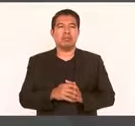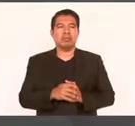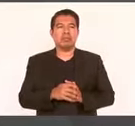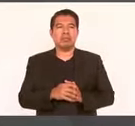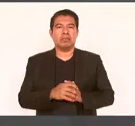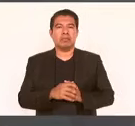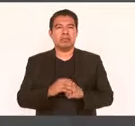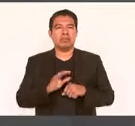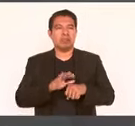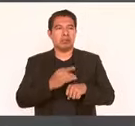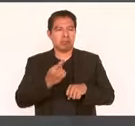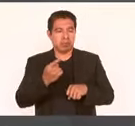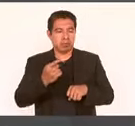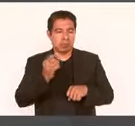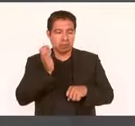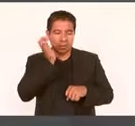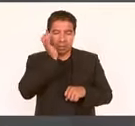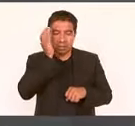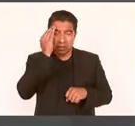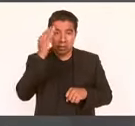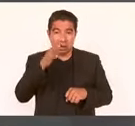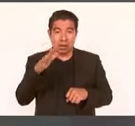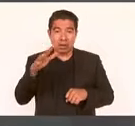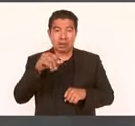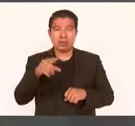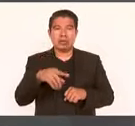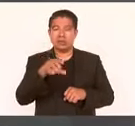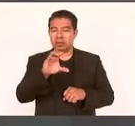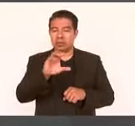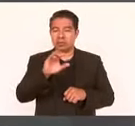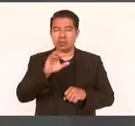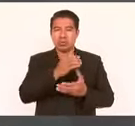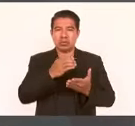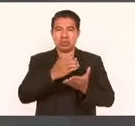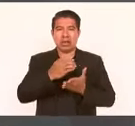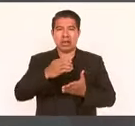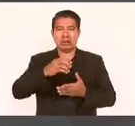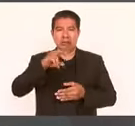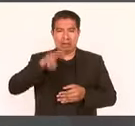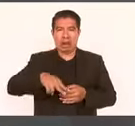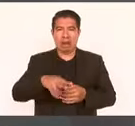en San Cristóbal, la ciudad real, se